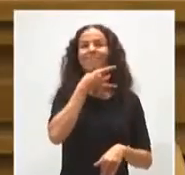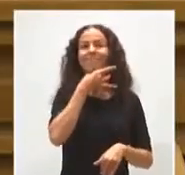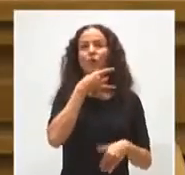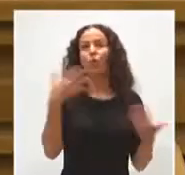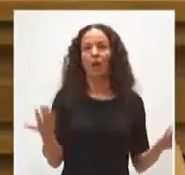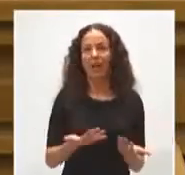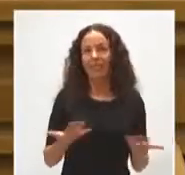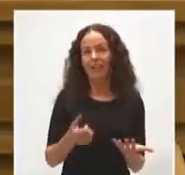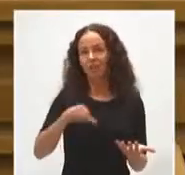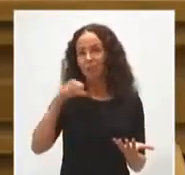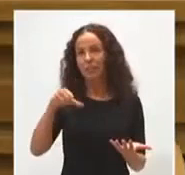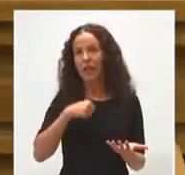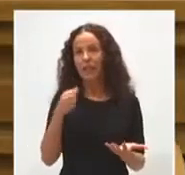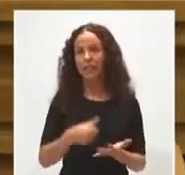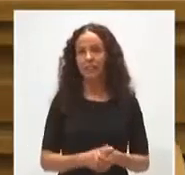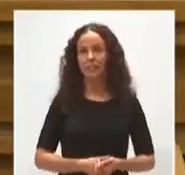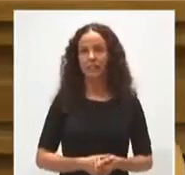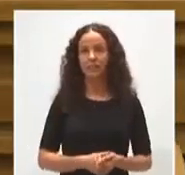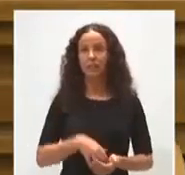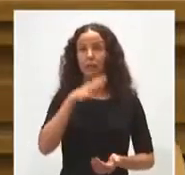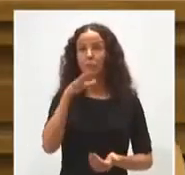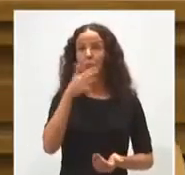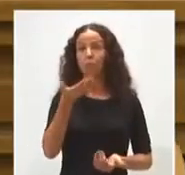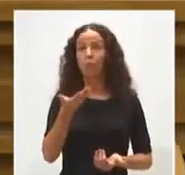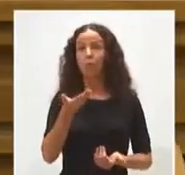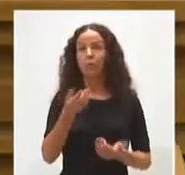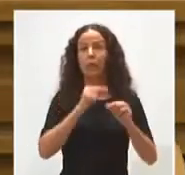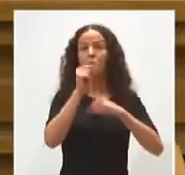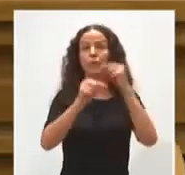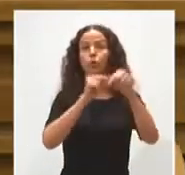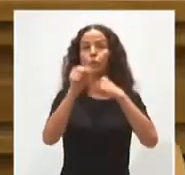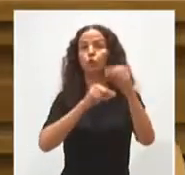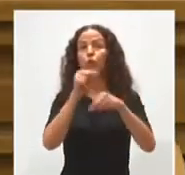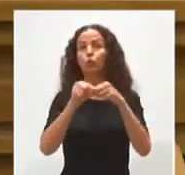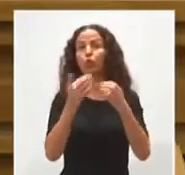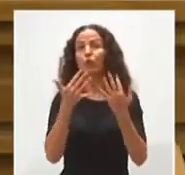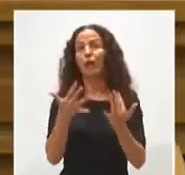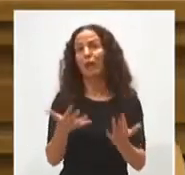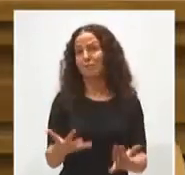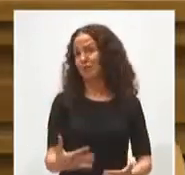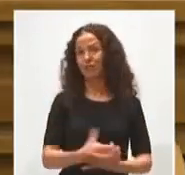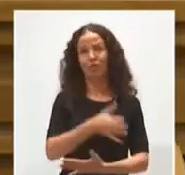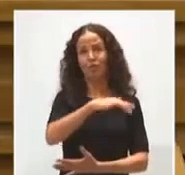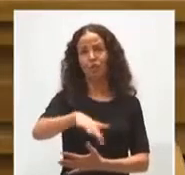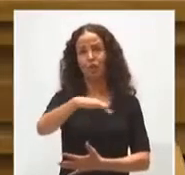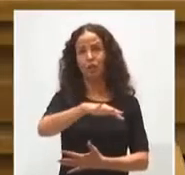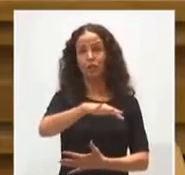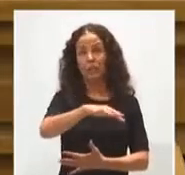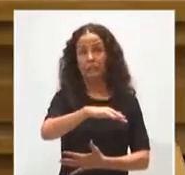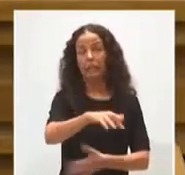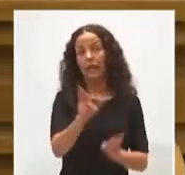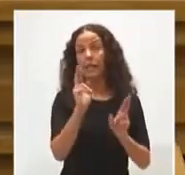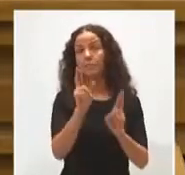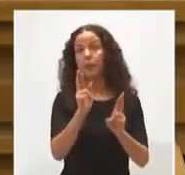urgencias porque porque la gente el virus viene como viene y viene rápido en todos los sitios esperamos combatirla